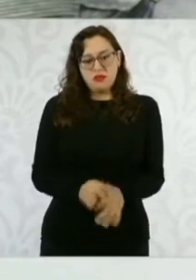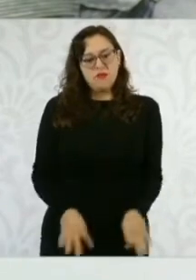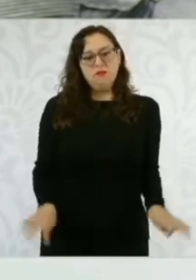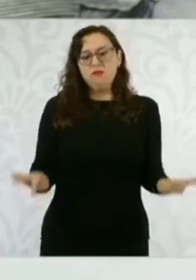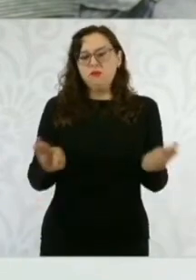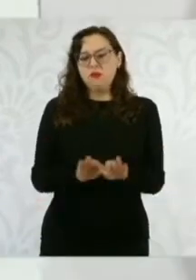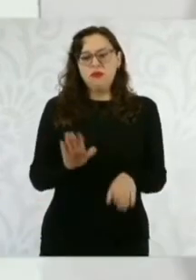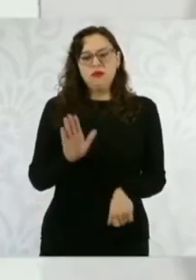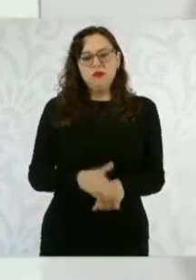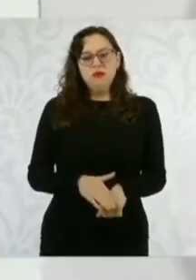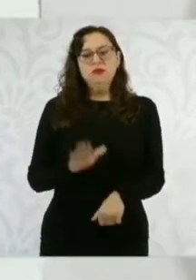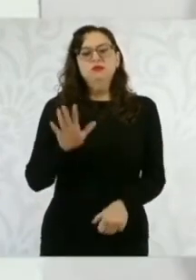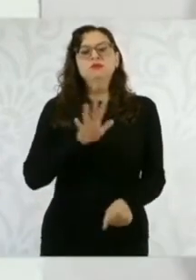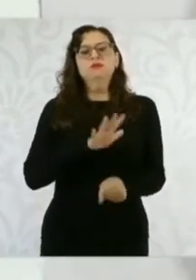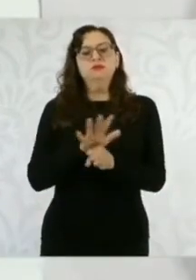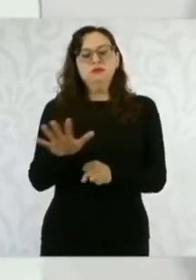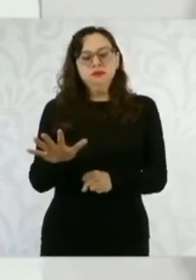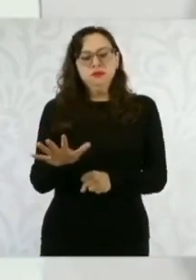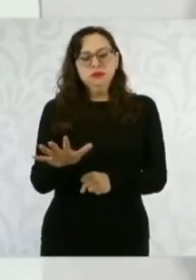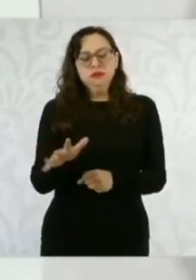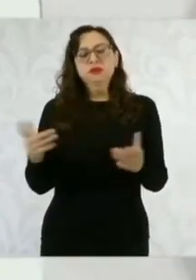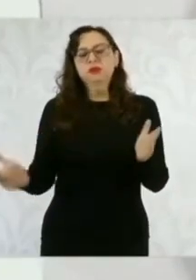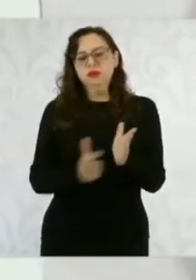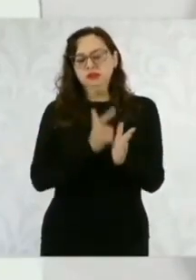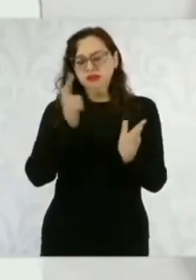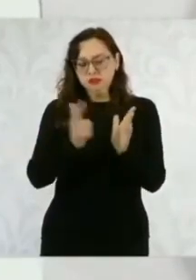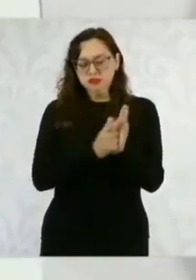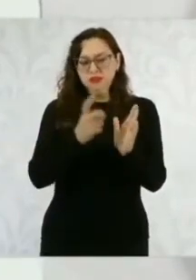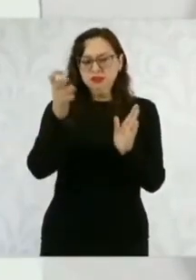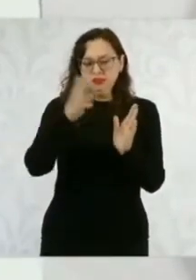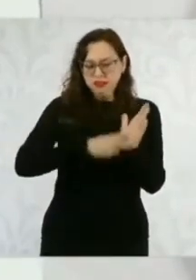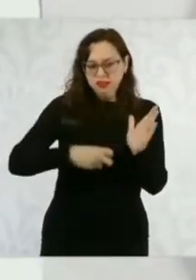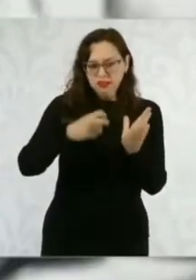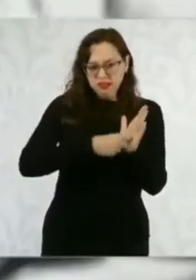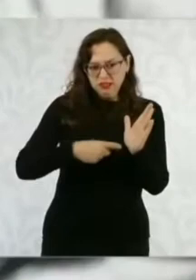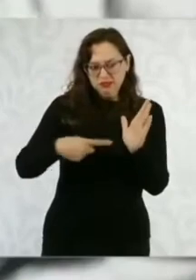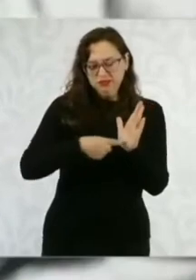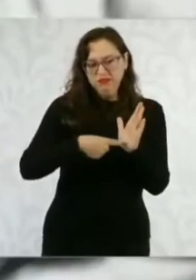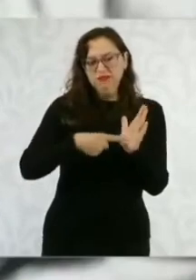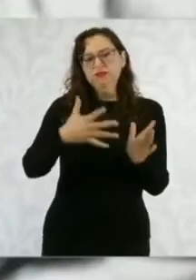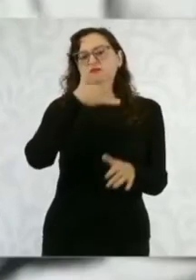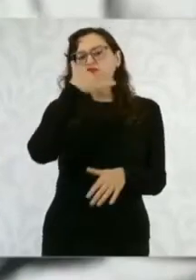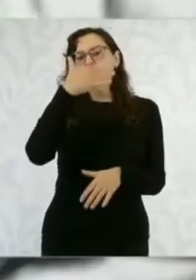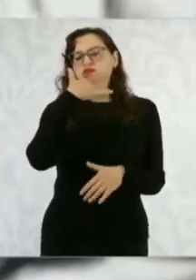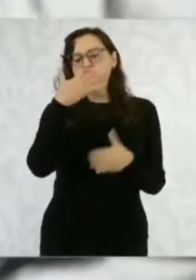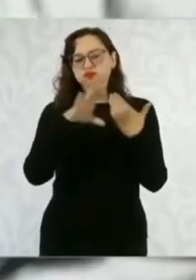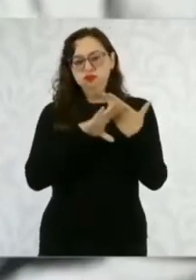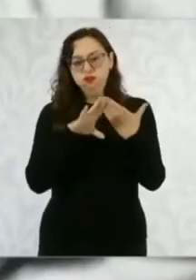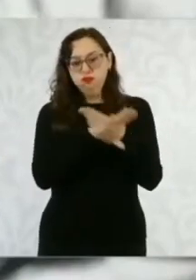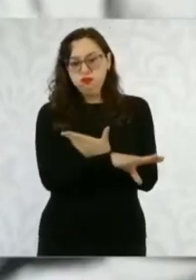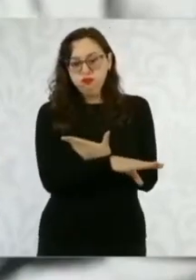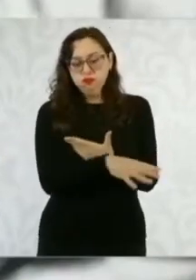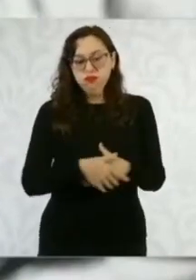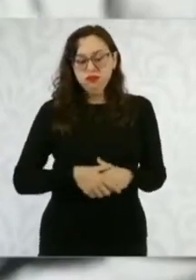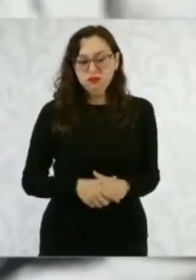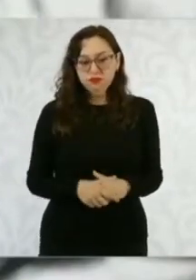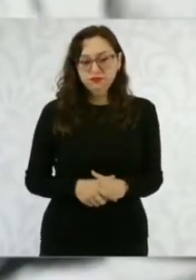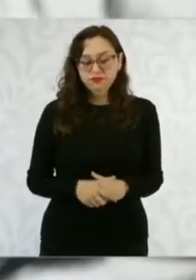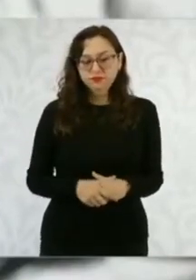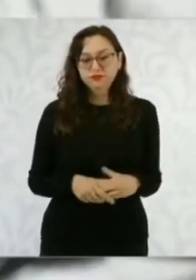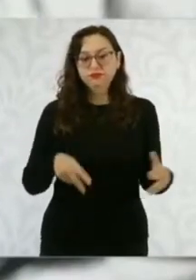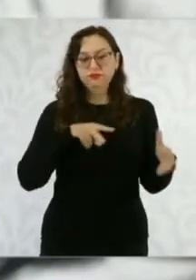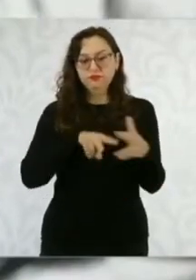sepan que el objetivo de la reforma a la ley pues es erradicar la corrupción, que